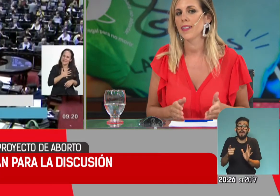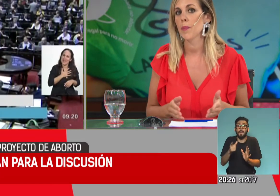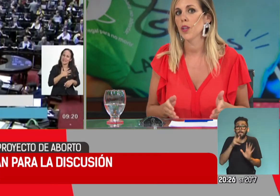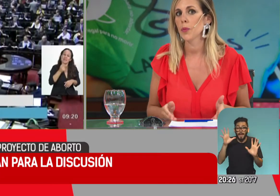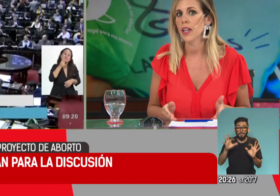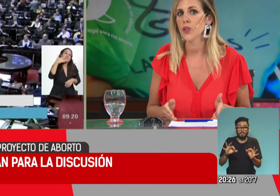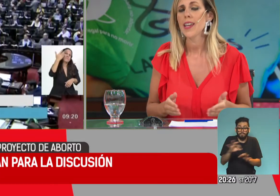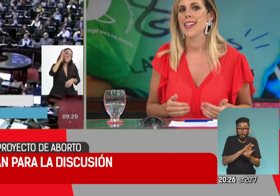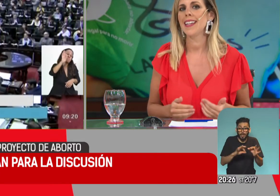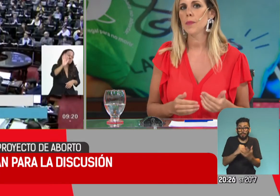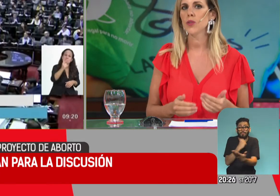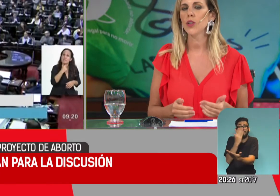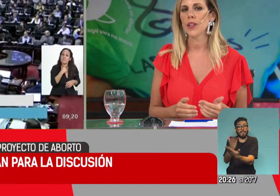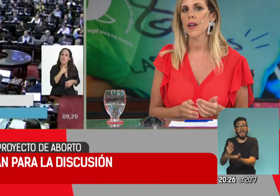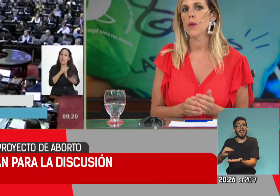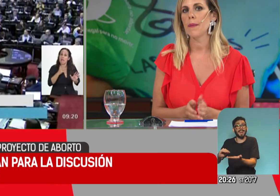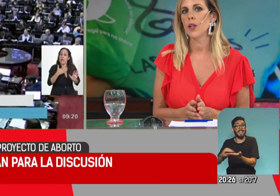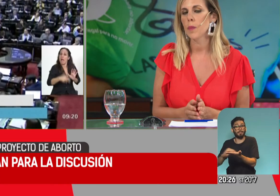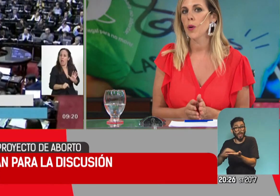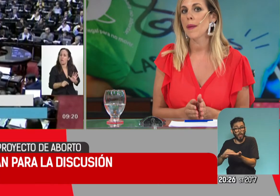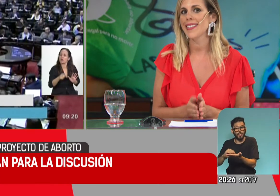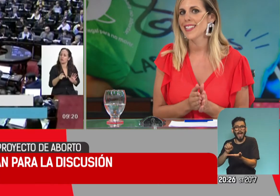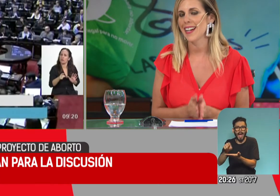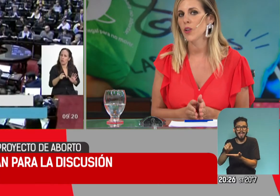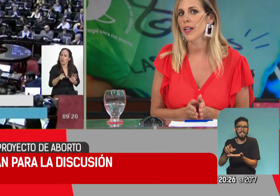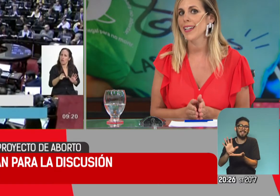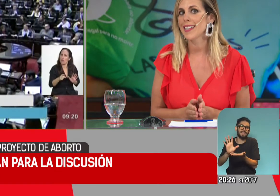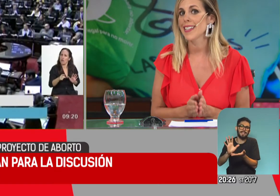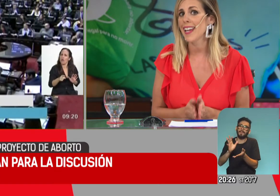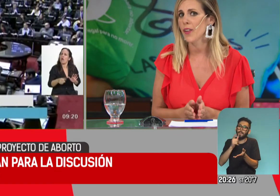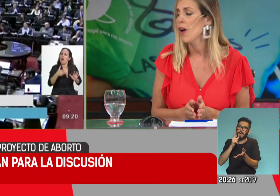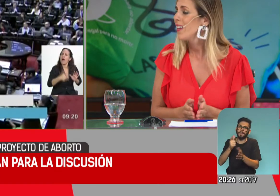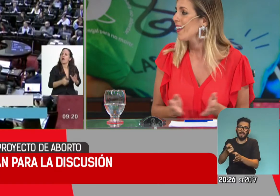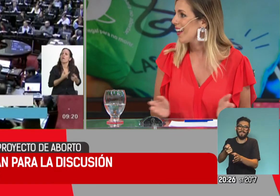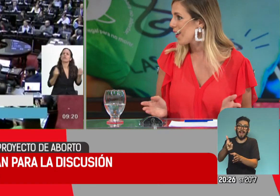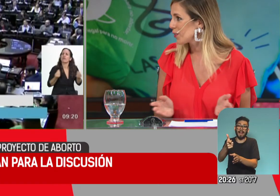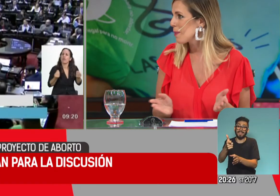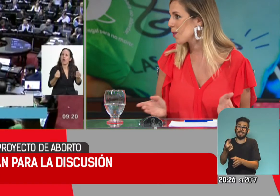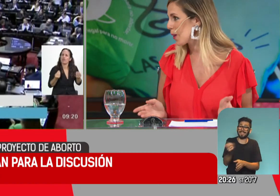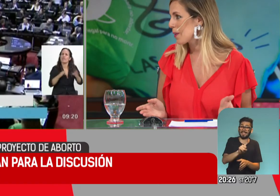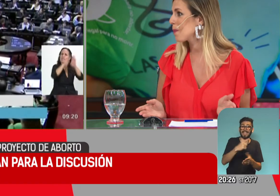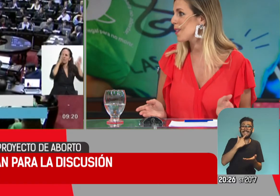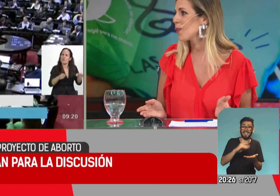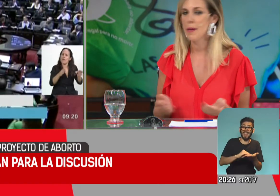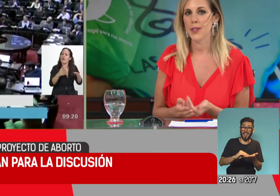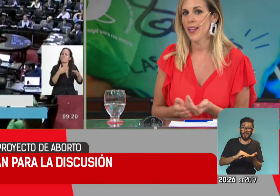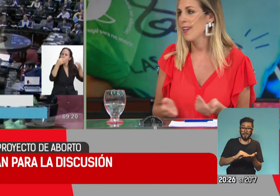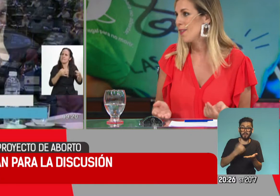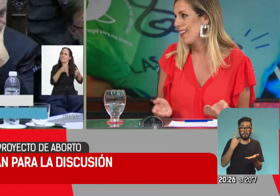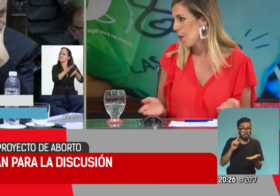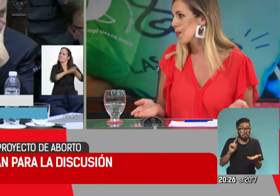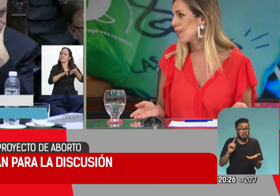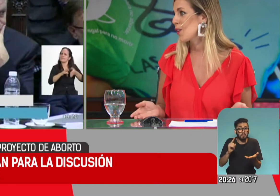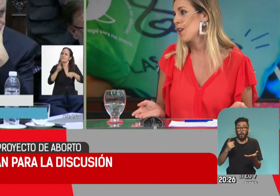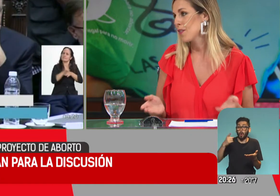proyecto va a entrar por diputados y que en diputados tiene un camino un poco más allanado que en el Senado. A contramano de lo que viene pasando con la mayoría